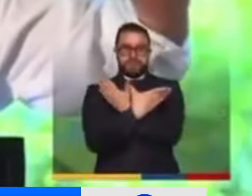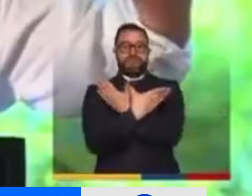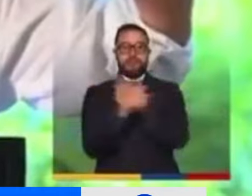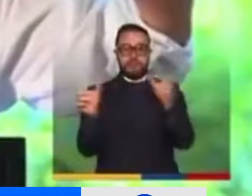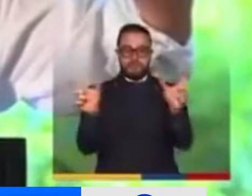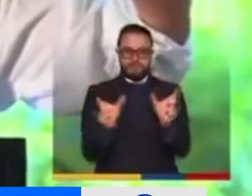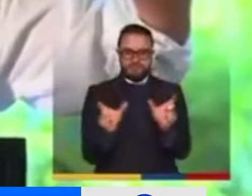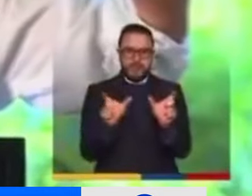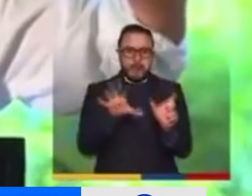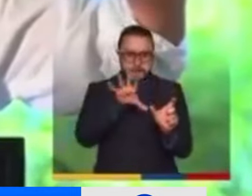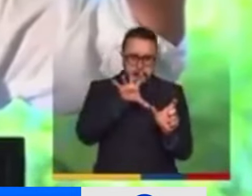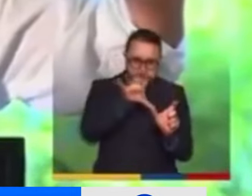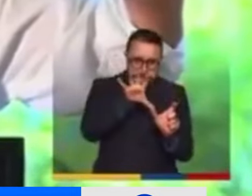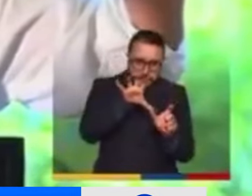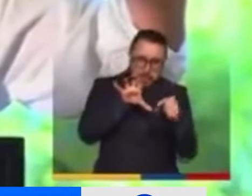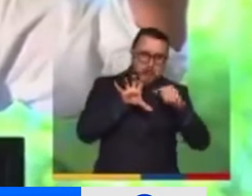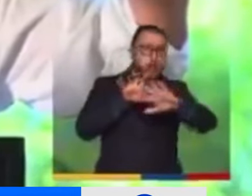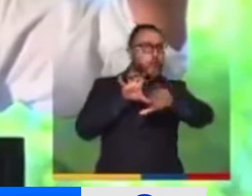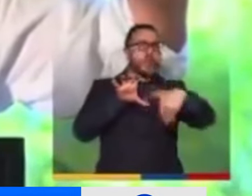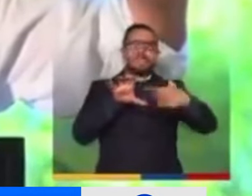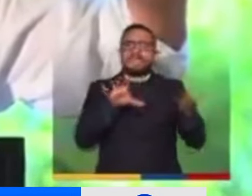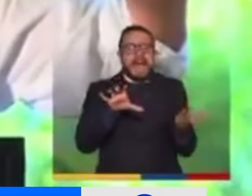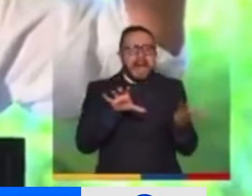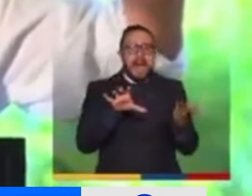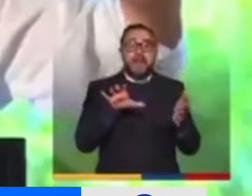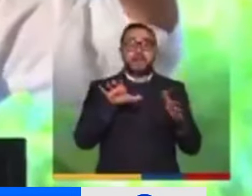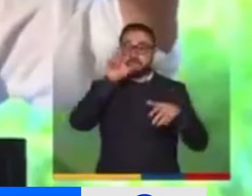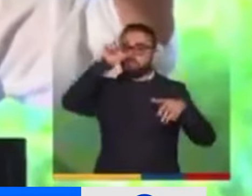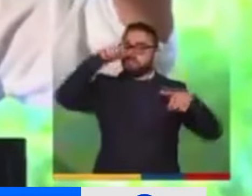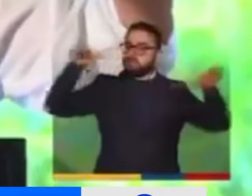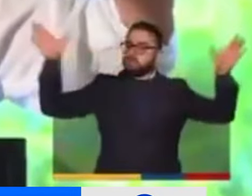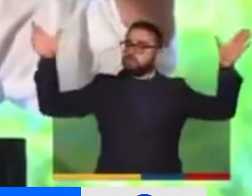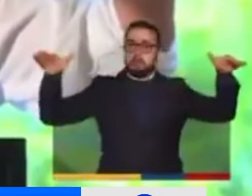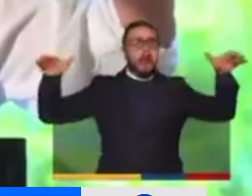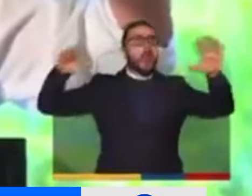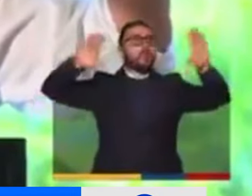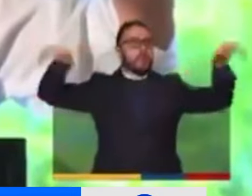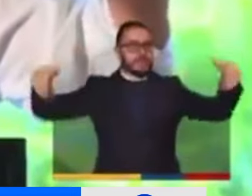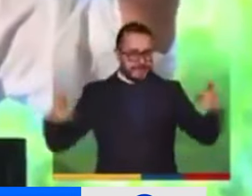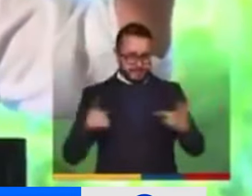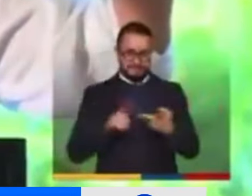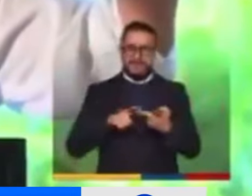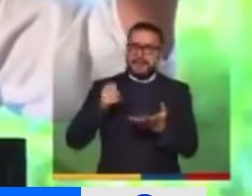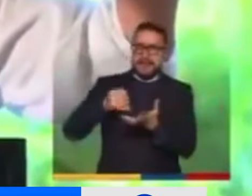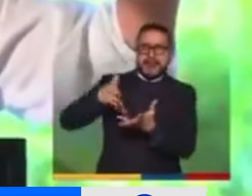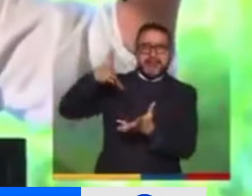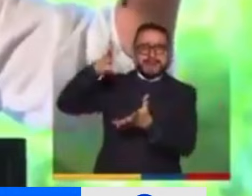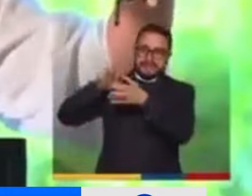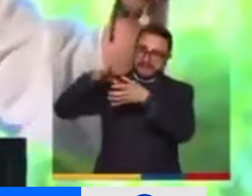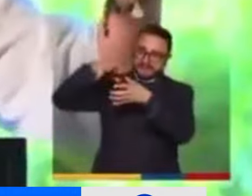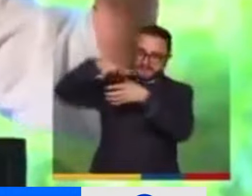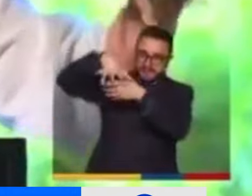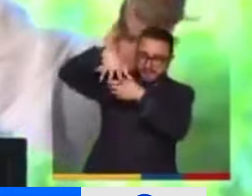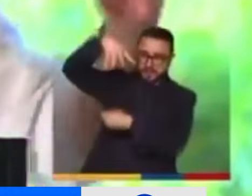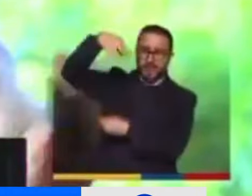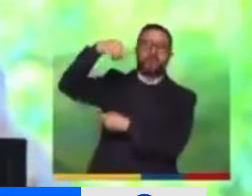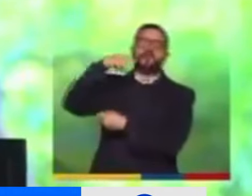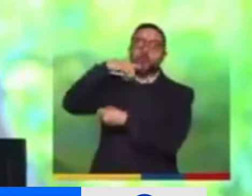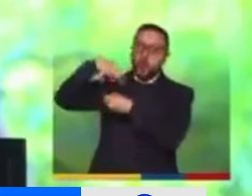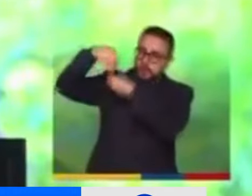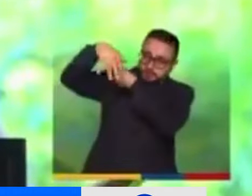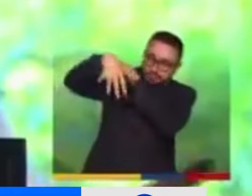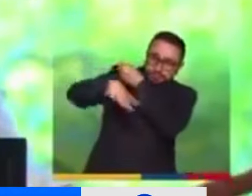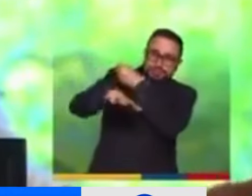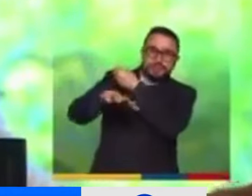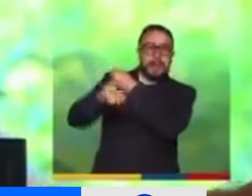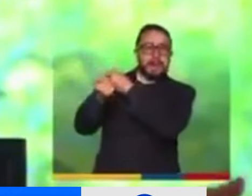existe, porque ni tenemos el cóndor, ni tenemos la riqueza, ni la granada, ni tenemos